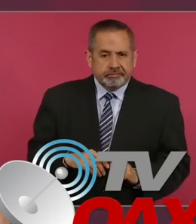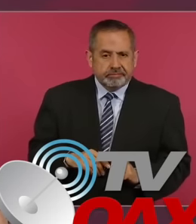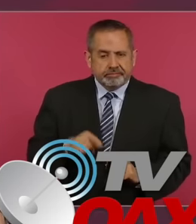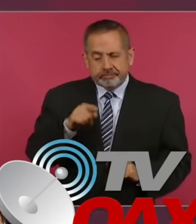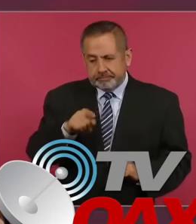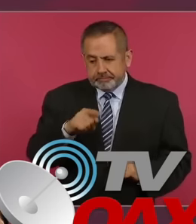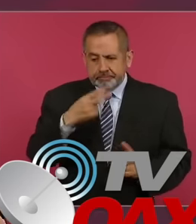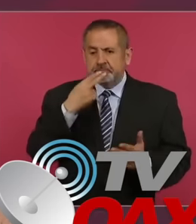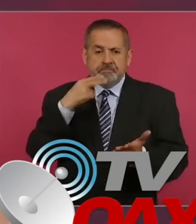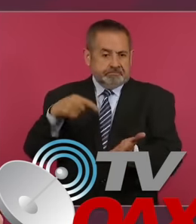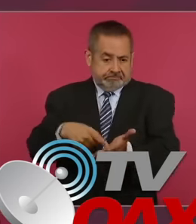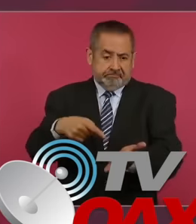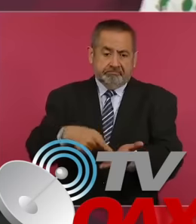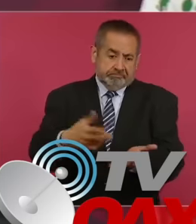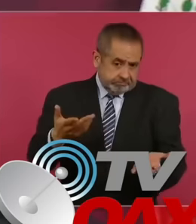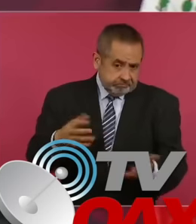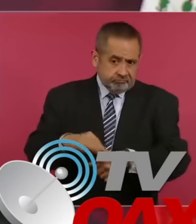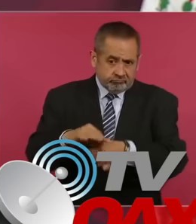llevar a la práctica